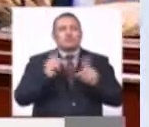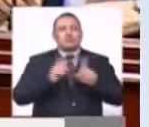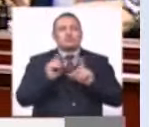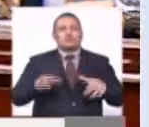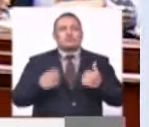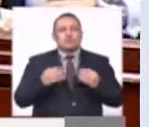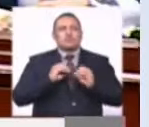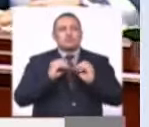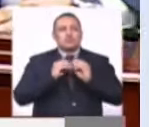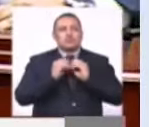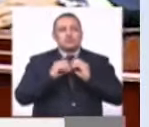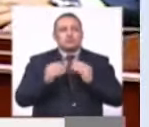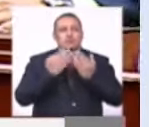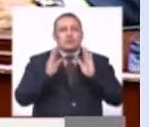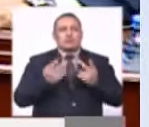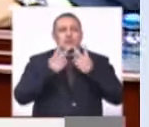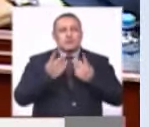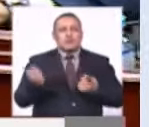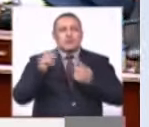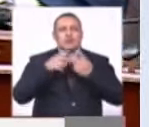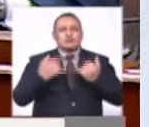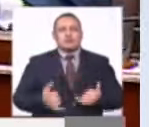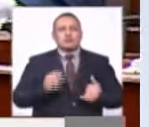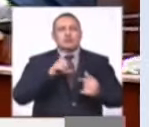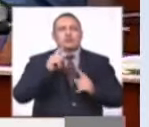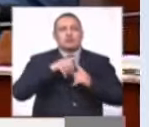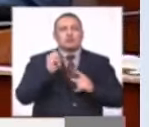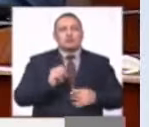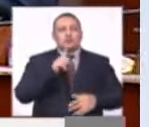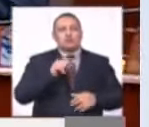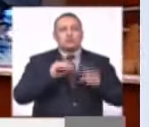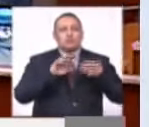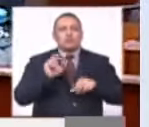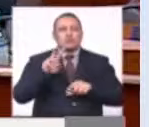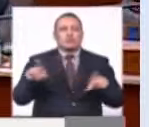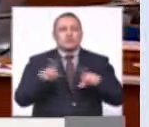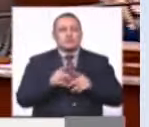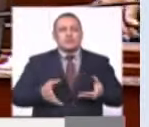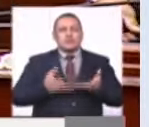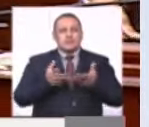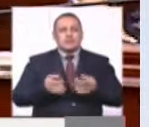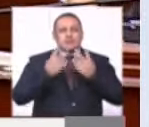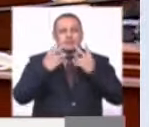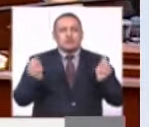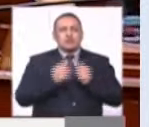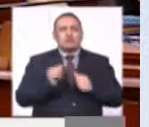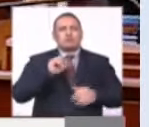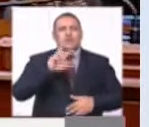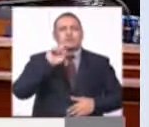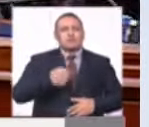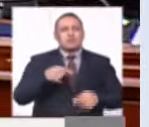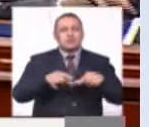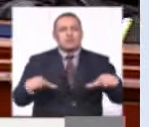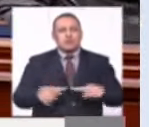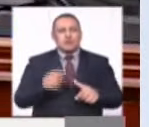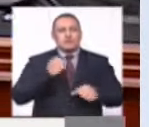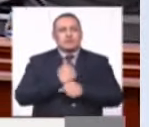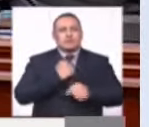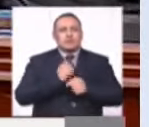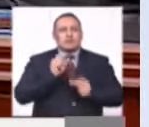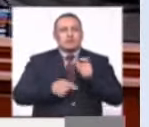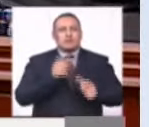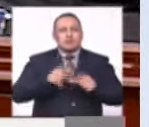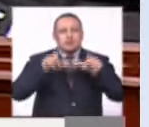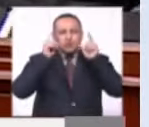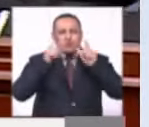No se ha reactivado hasta hoy día el lote 192 que generaría por lo menos unos 3,000 puestos de trabajo para los